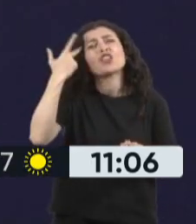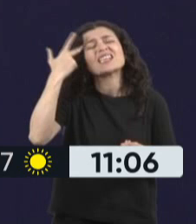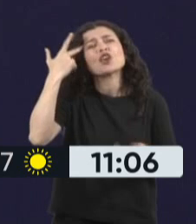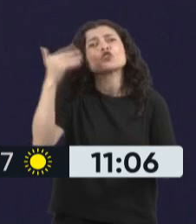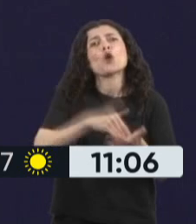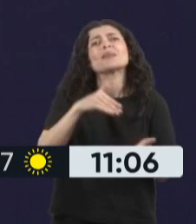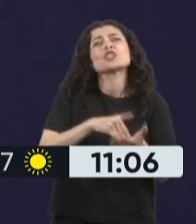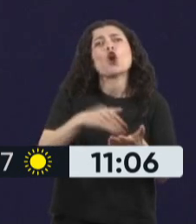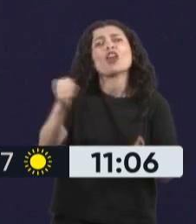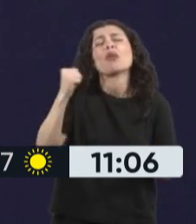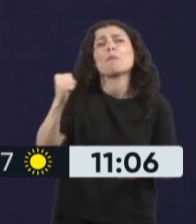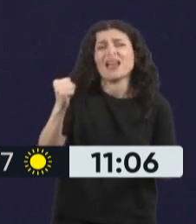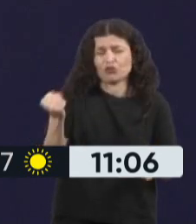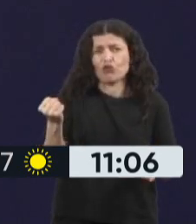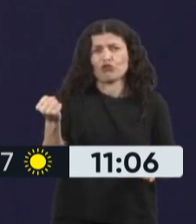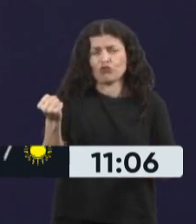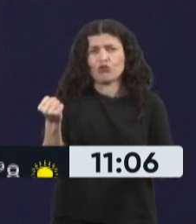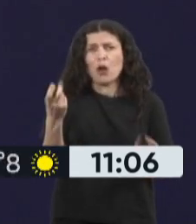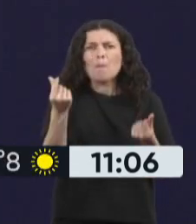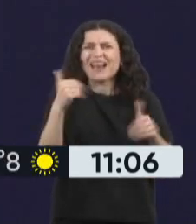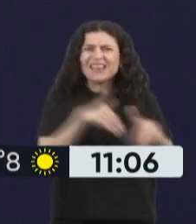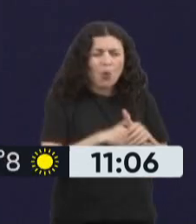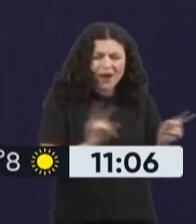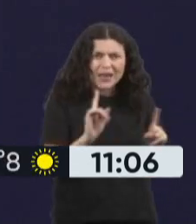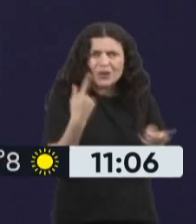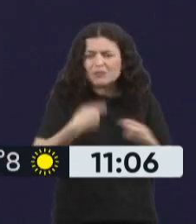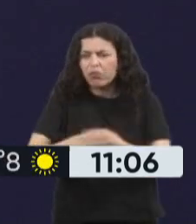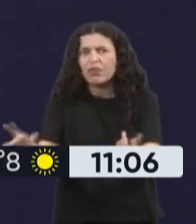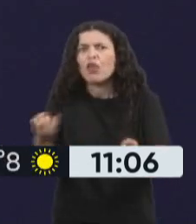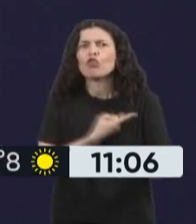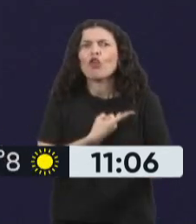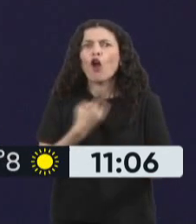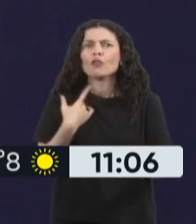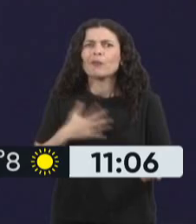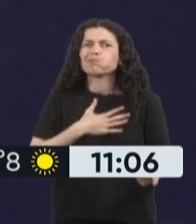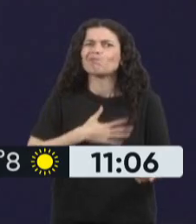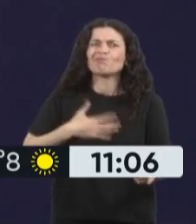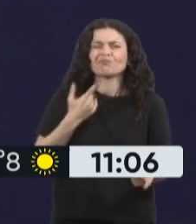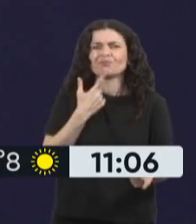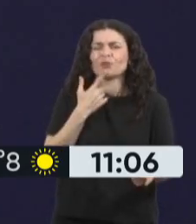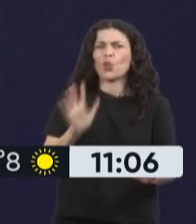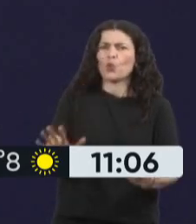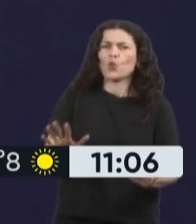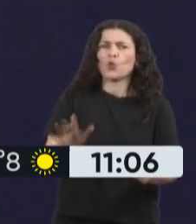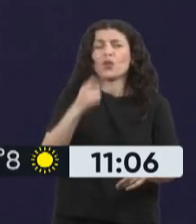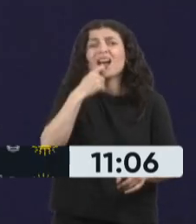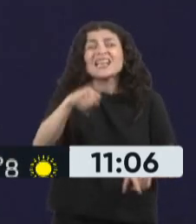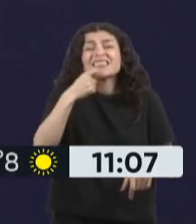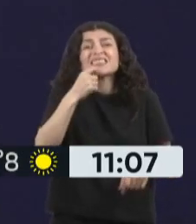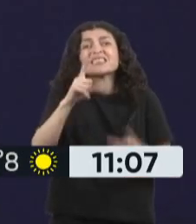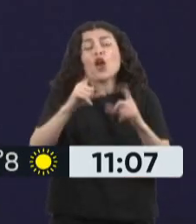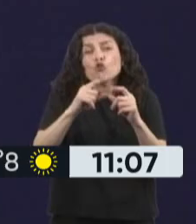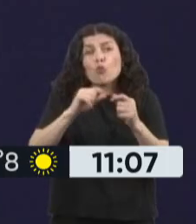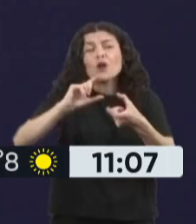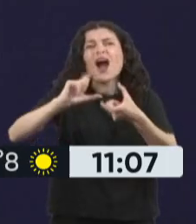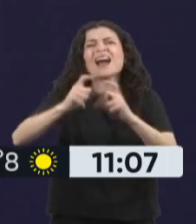118 millones de pesos, un poco más de 118 millones de pesos, cifra que si uno la actualiza por el IPC, porque estos son valores